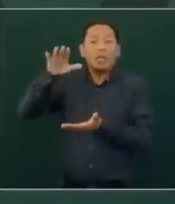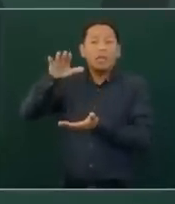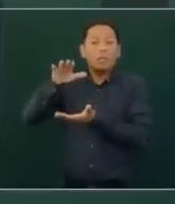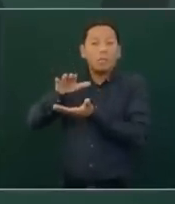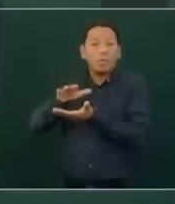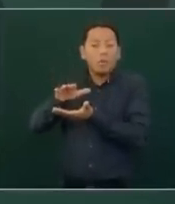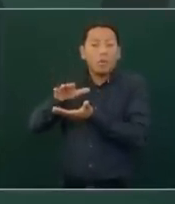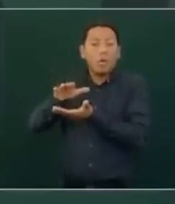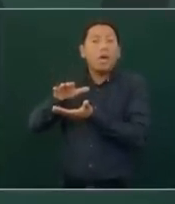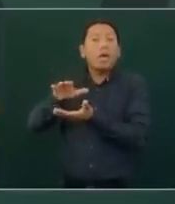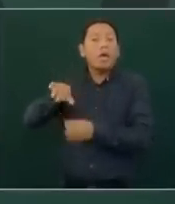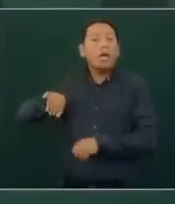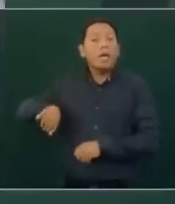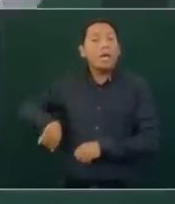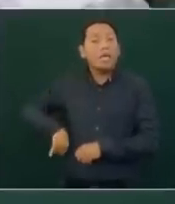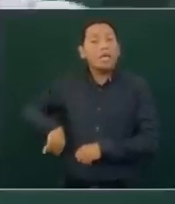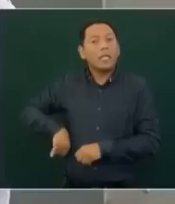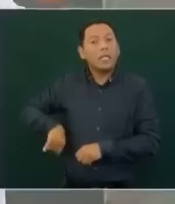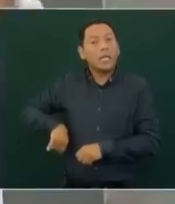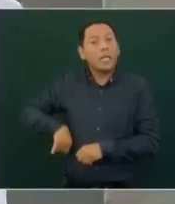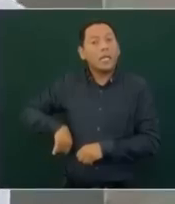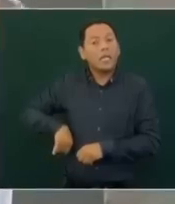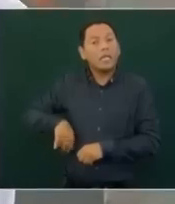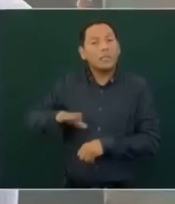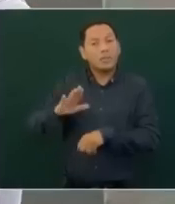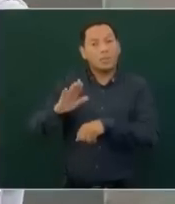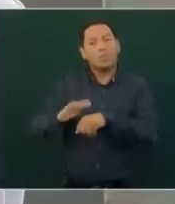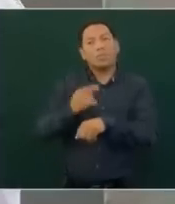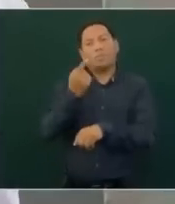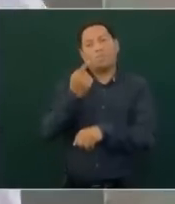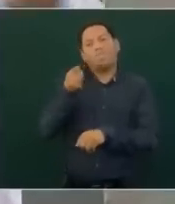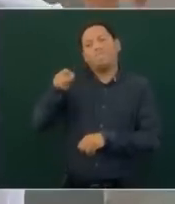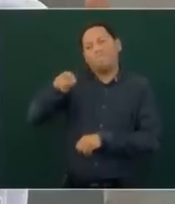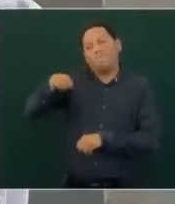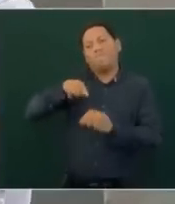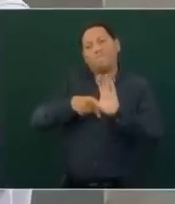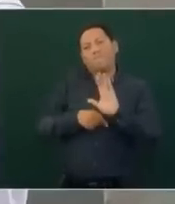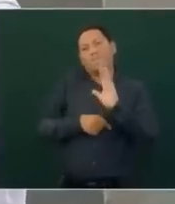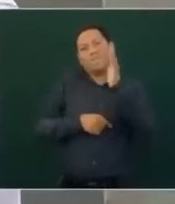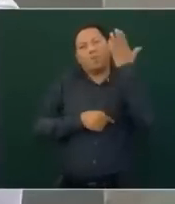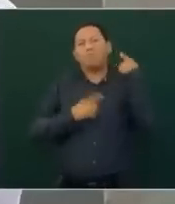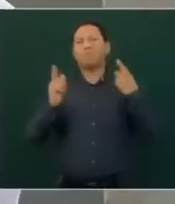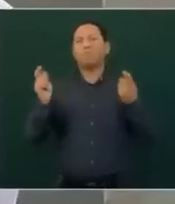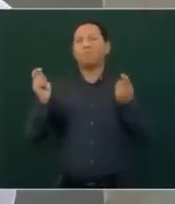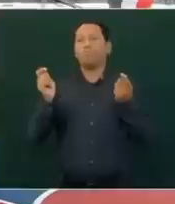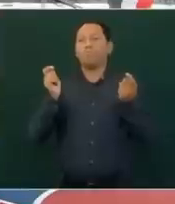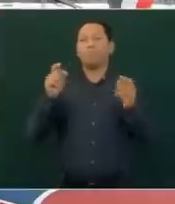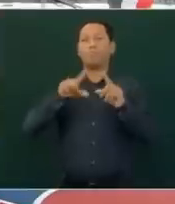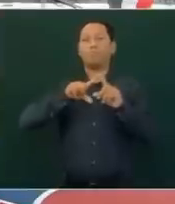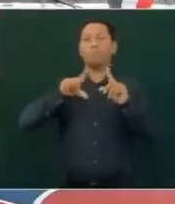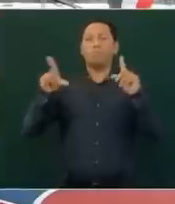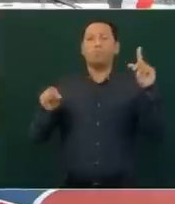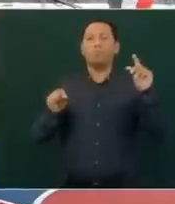corrupta, que era la que dominaba en México, los que se sentían los dueños de México.